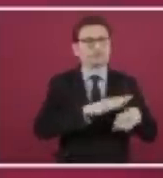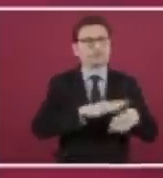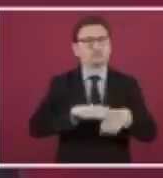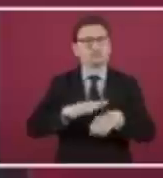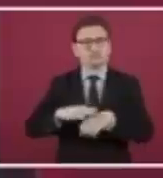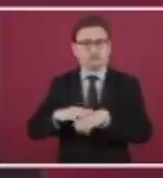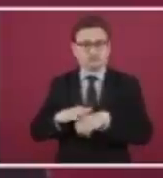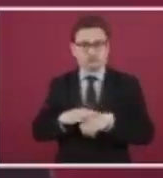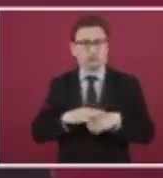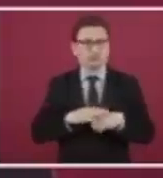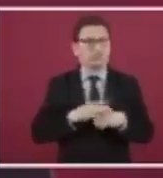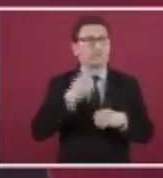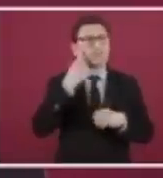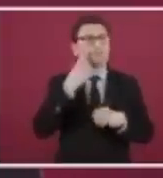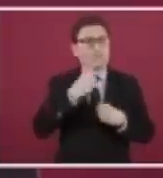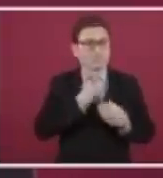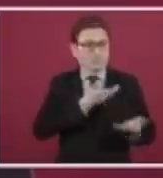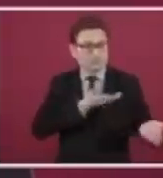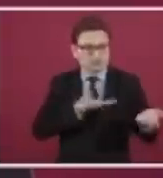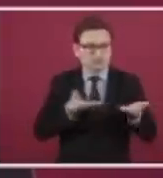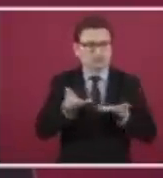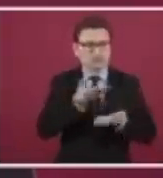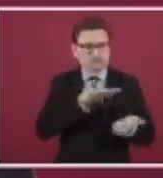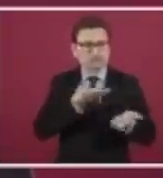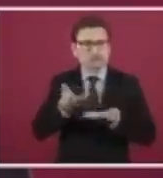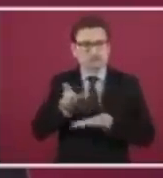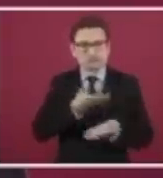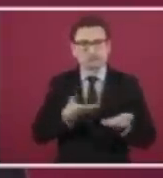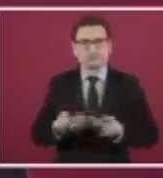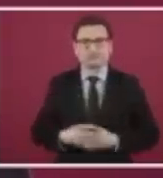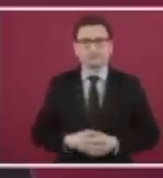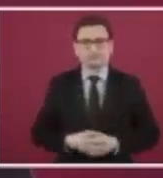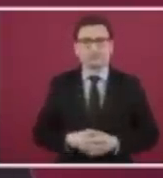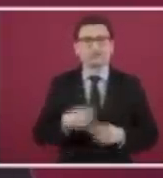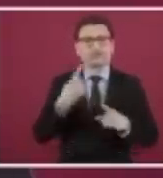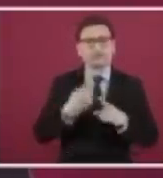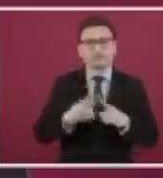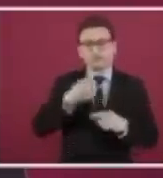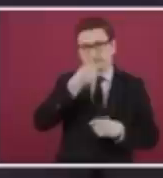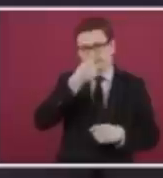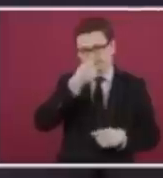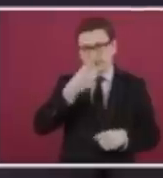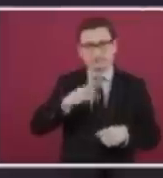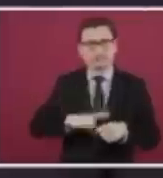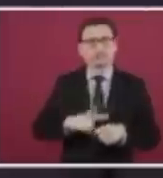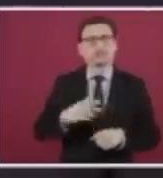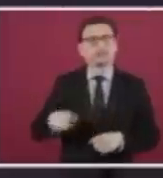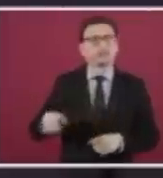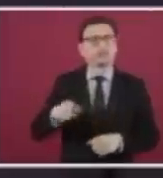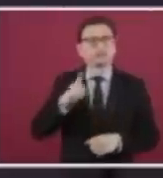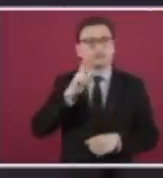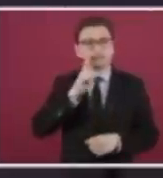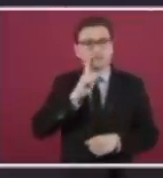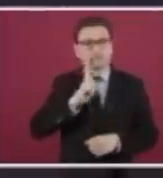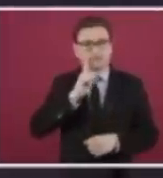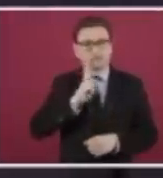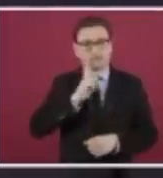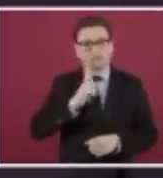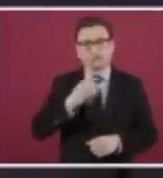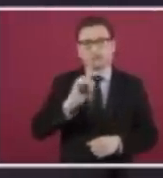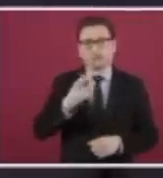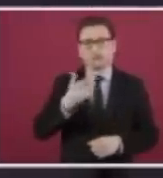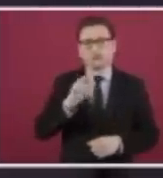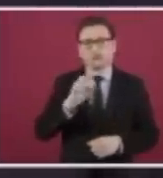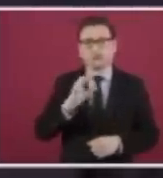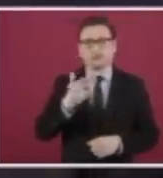en términos de cooperación la secretaria de Gobernación, Olga Sánchez Cordero,